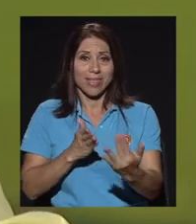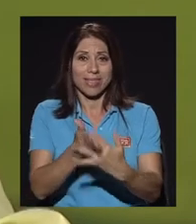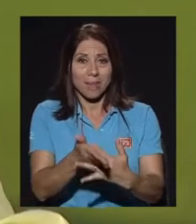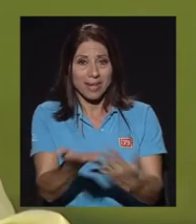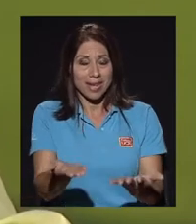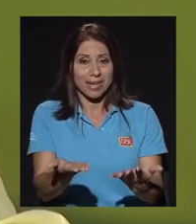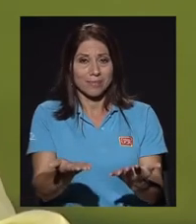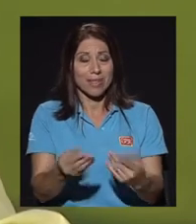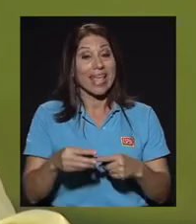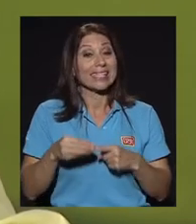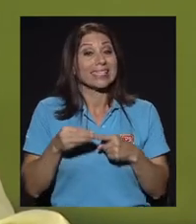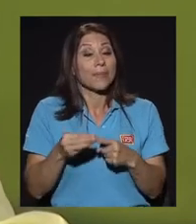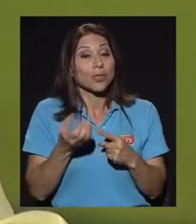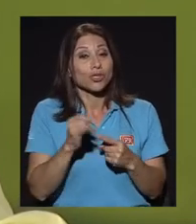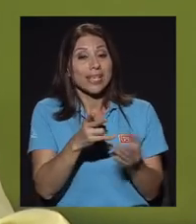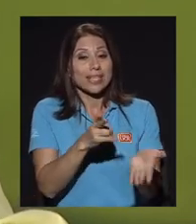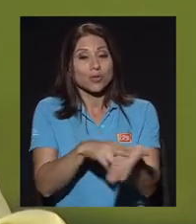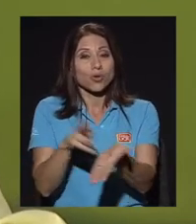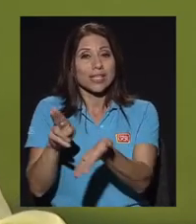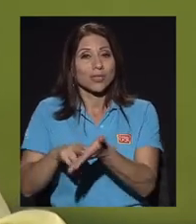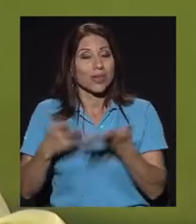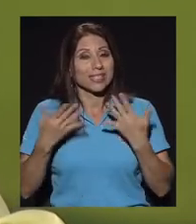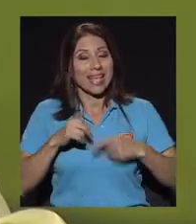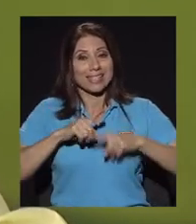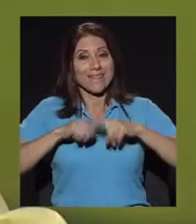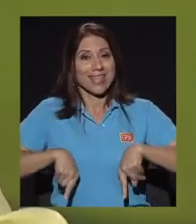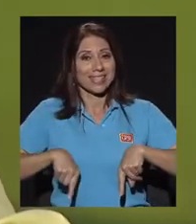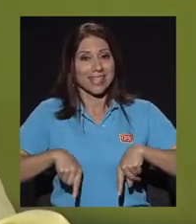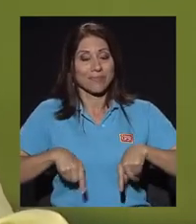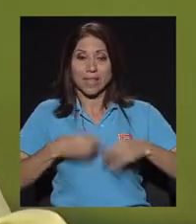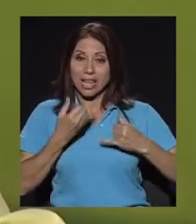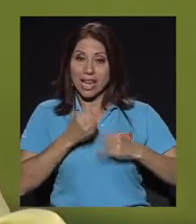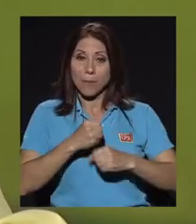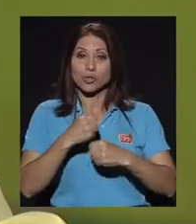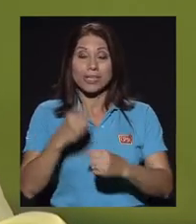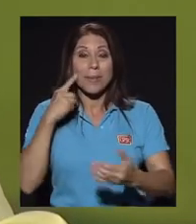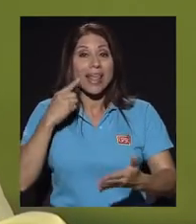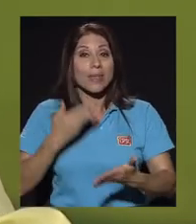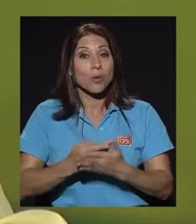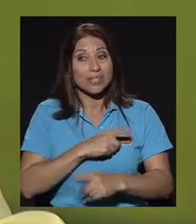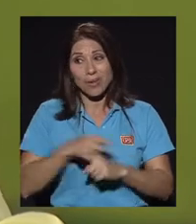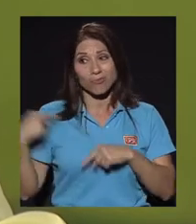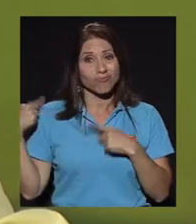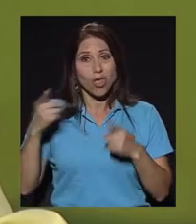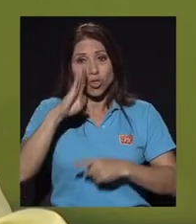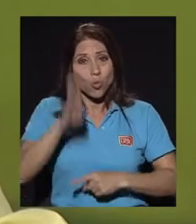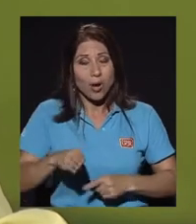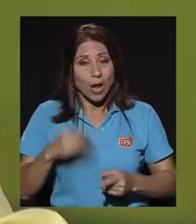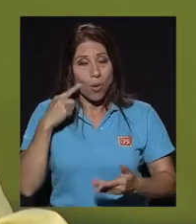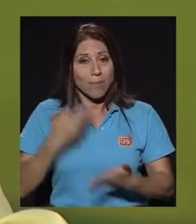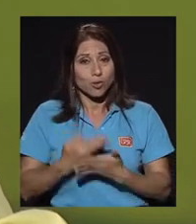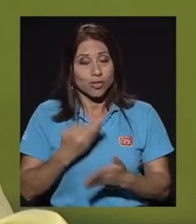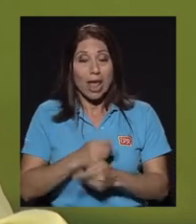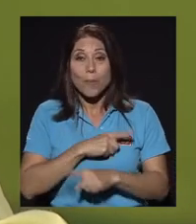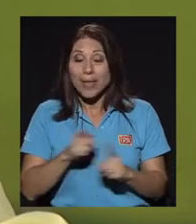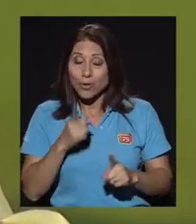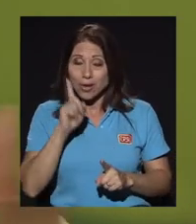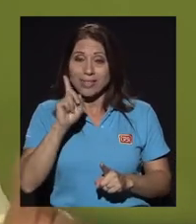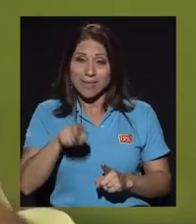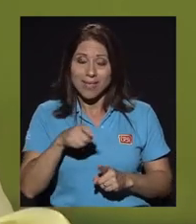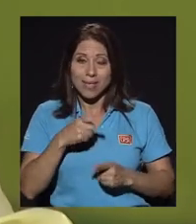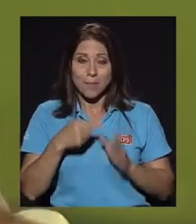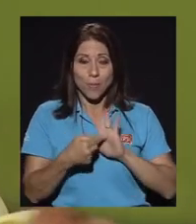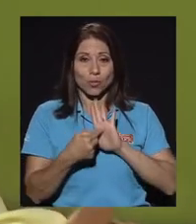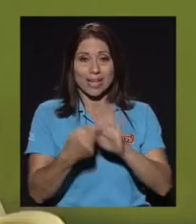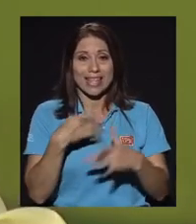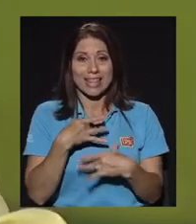estas concesiones se venzan y la municipalidad demuestre, que nunca lo ha demostrado, interés en aprovechar estos materiales. Pero